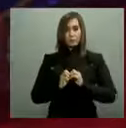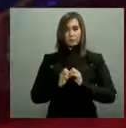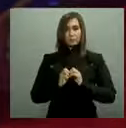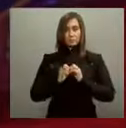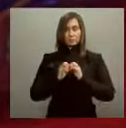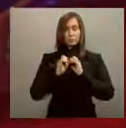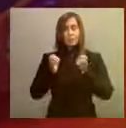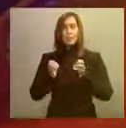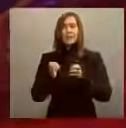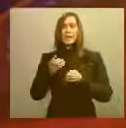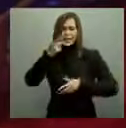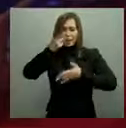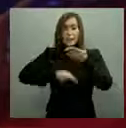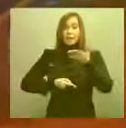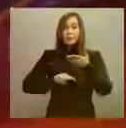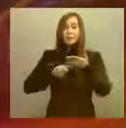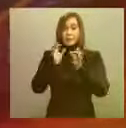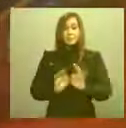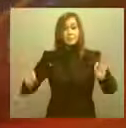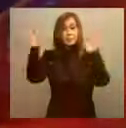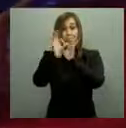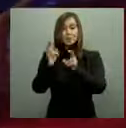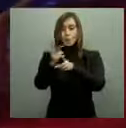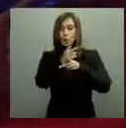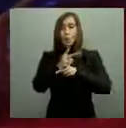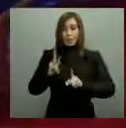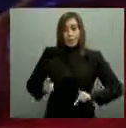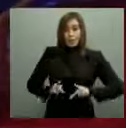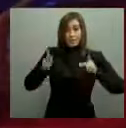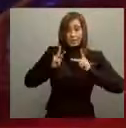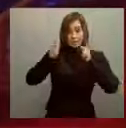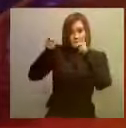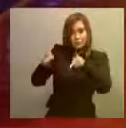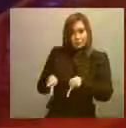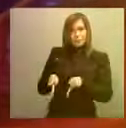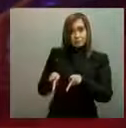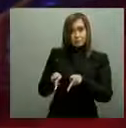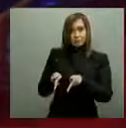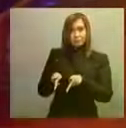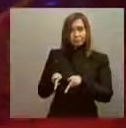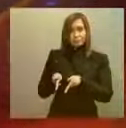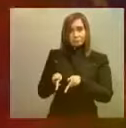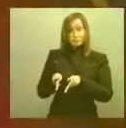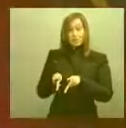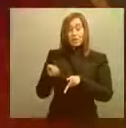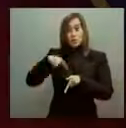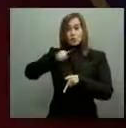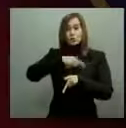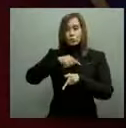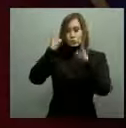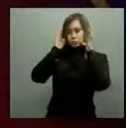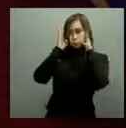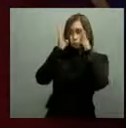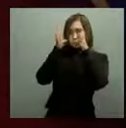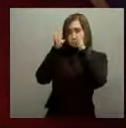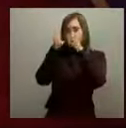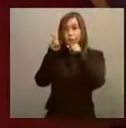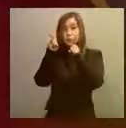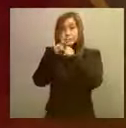urgente era proteger las vidas de los ciudadanos, pero preservando también los medios de vida de la gente. Por eso nos concentramos también